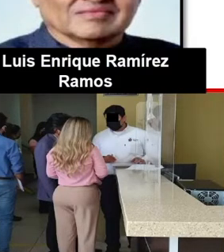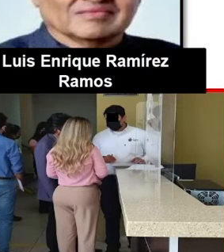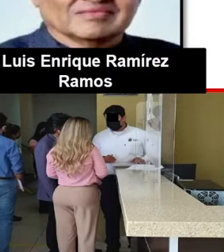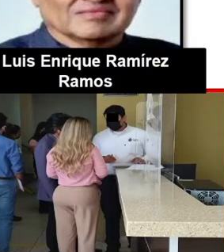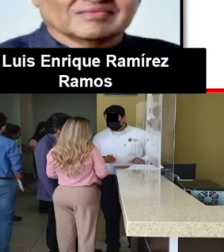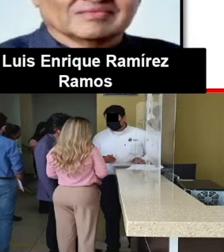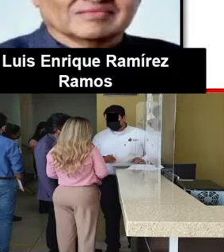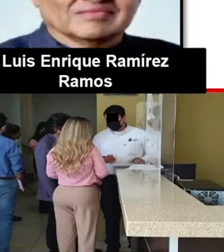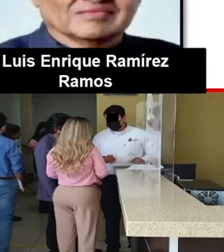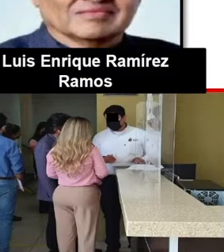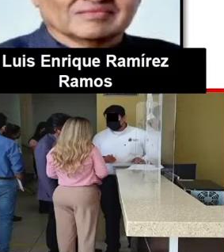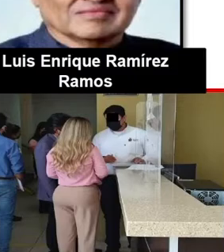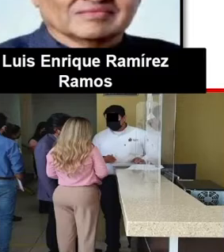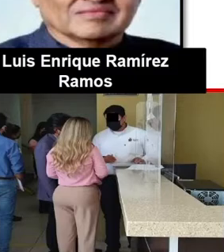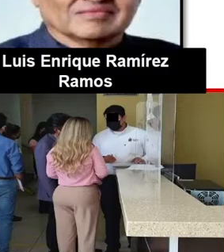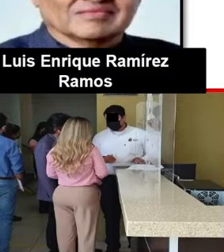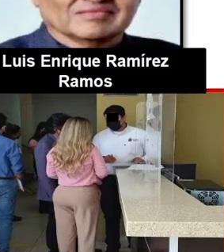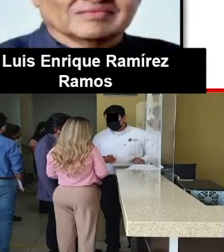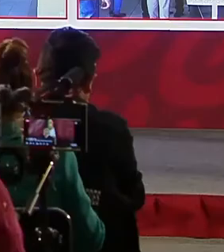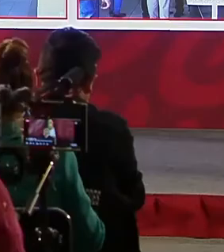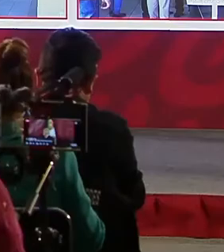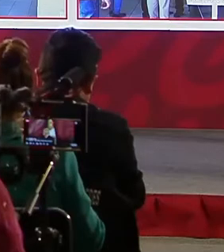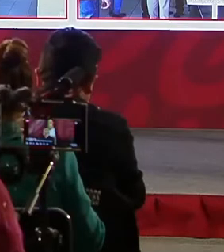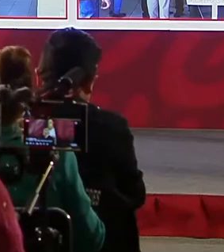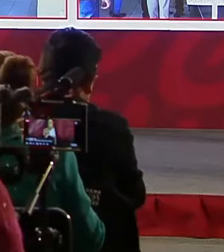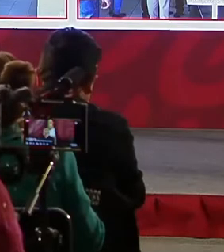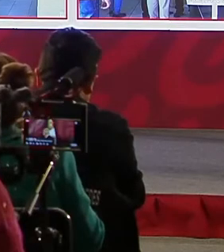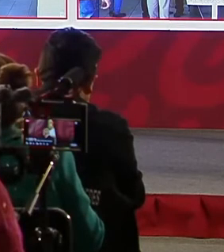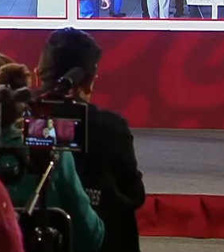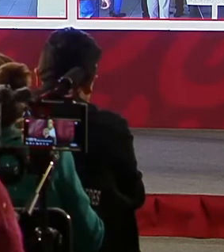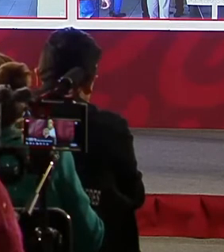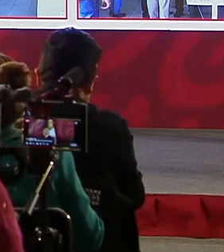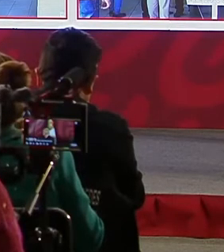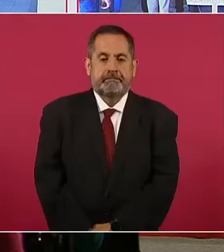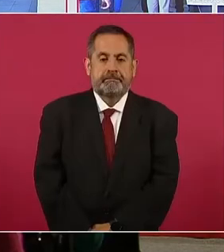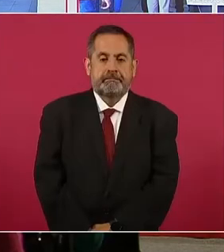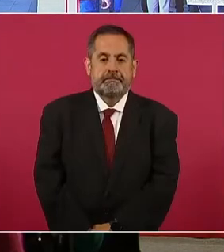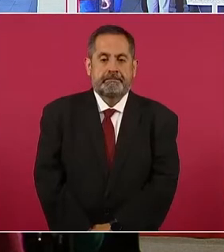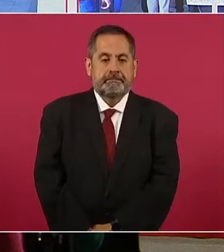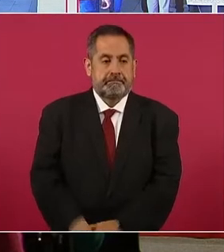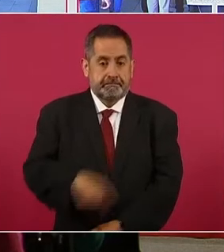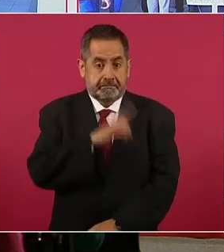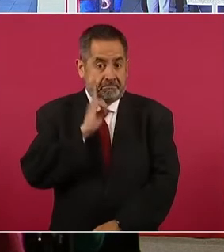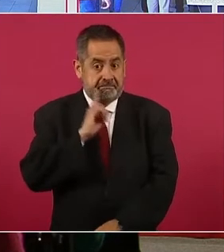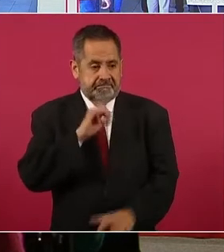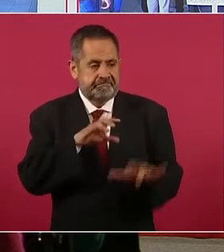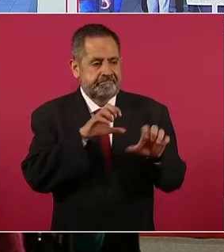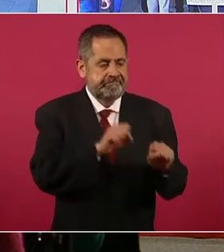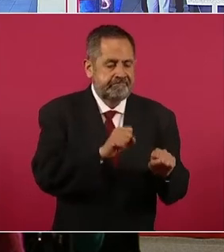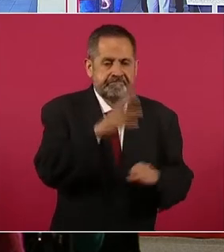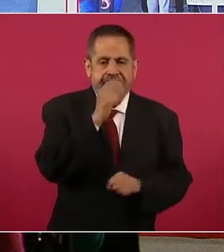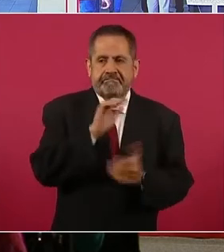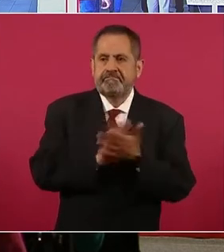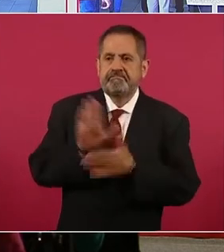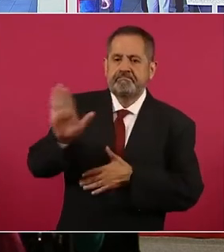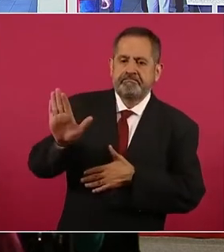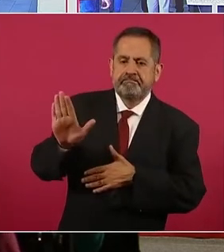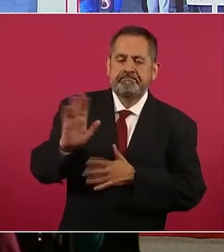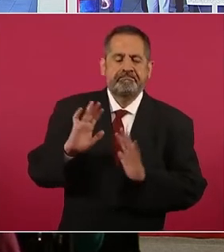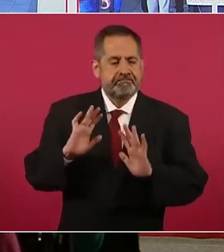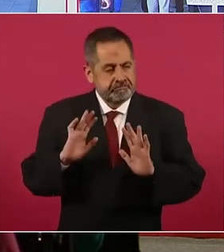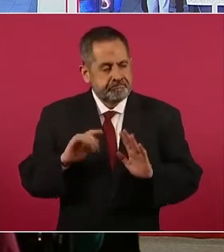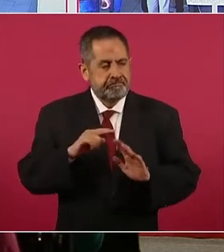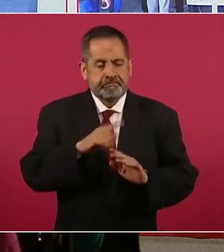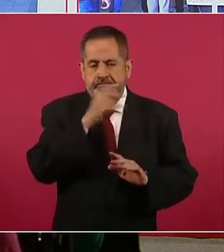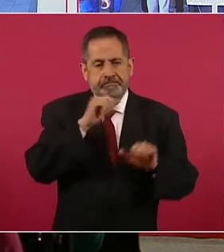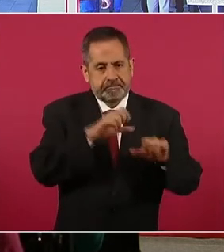este amparo. Sin embargo, va a tener que presentarse a la audiencia, la cual fue diferida en virtud